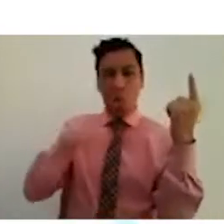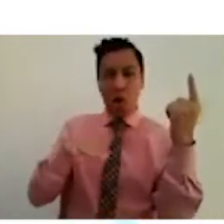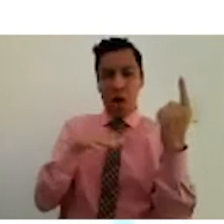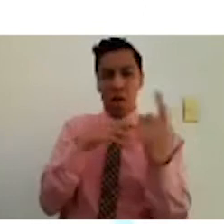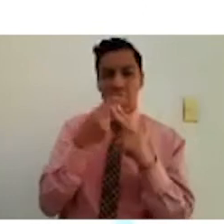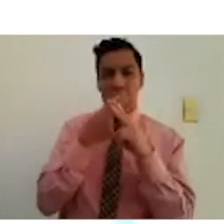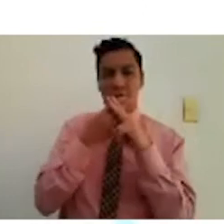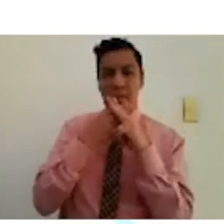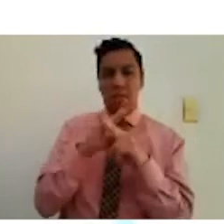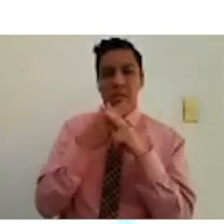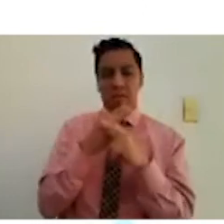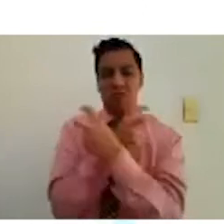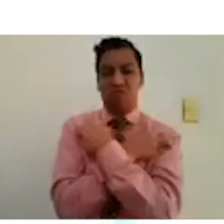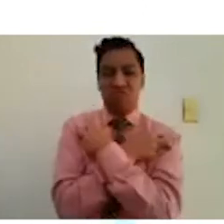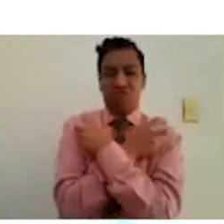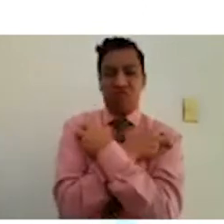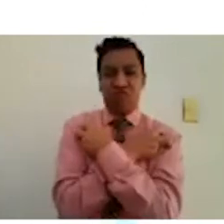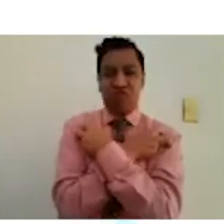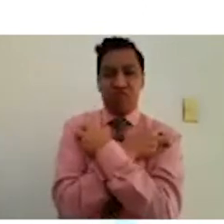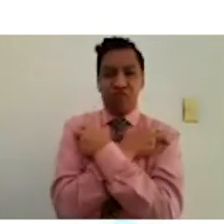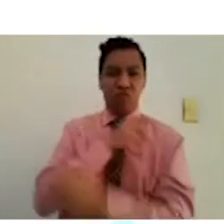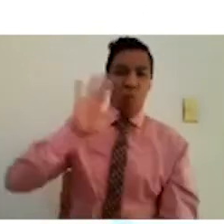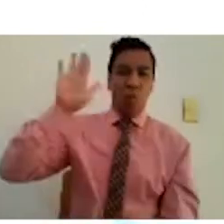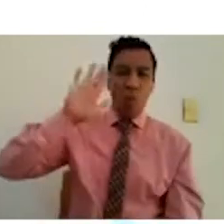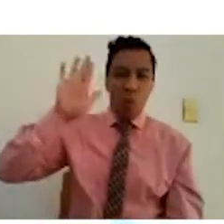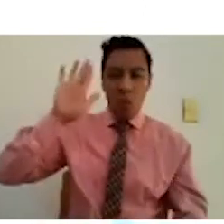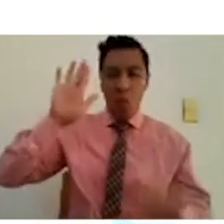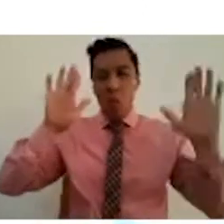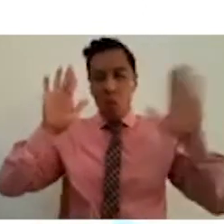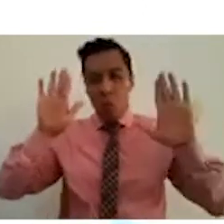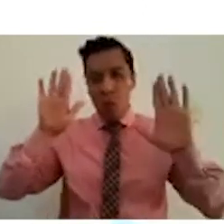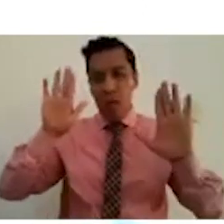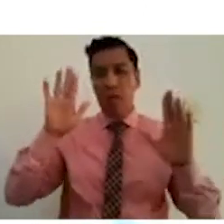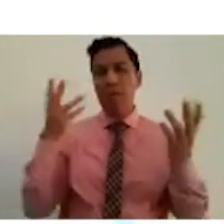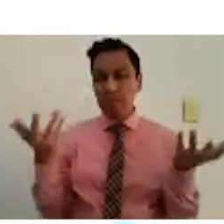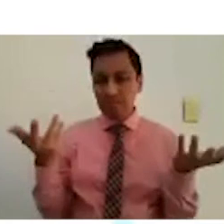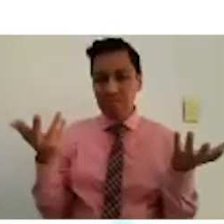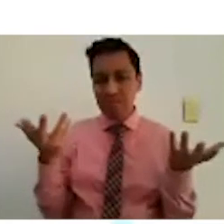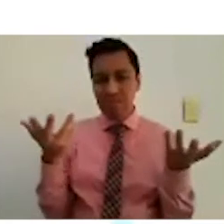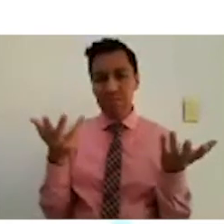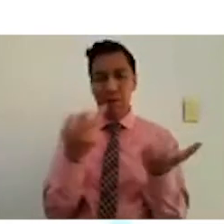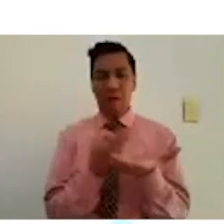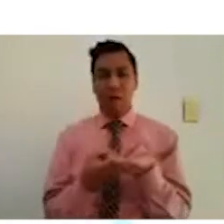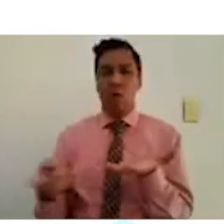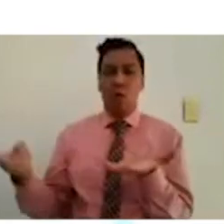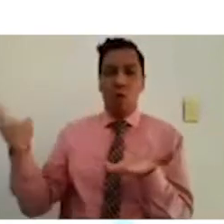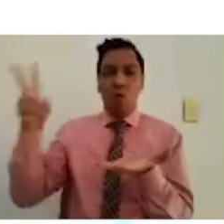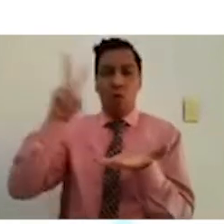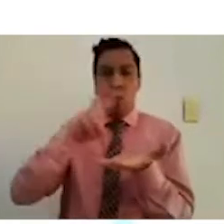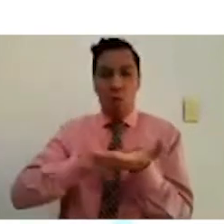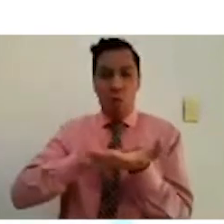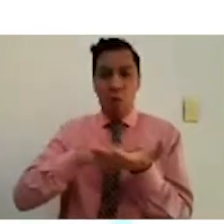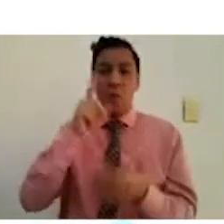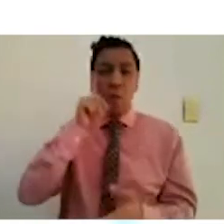doble exposición era un efecto que se hacía al pasar una película filmando a esta